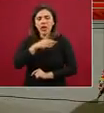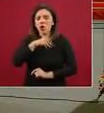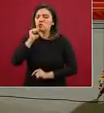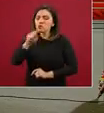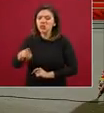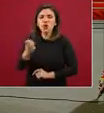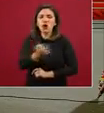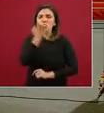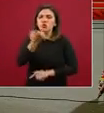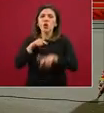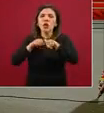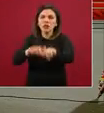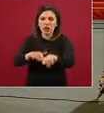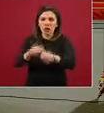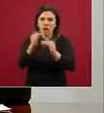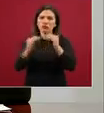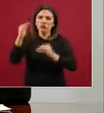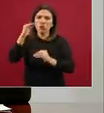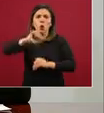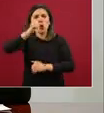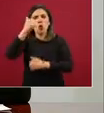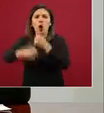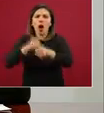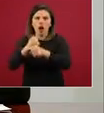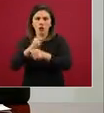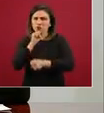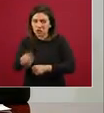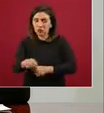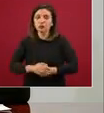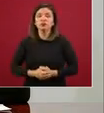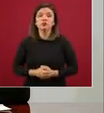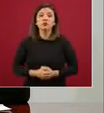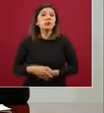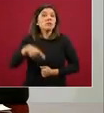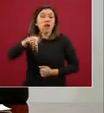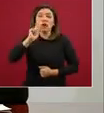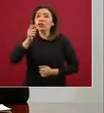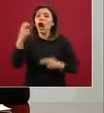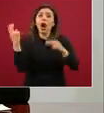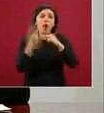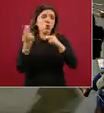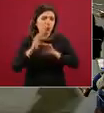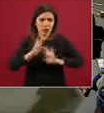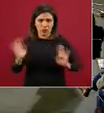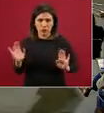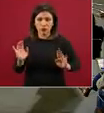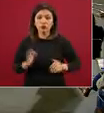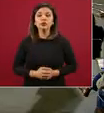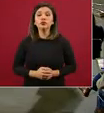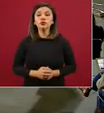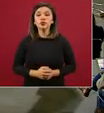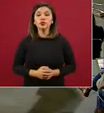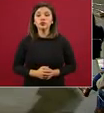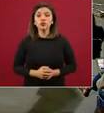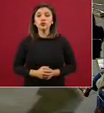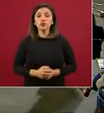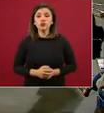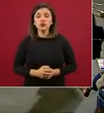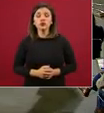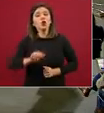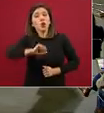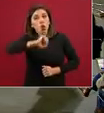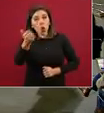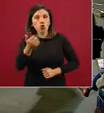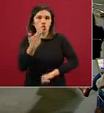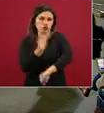a continuar, digamos, en dicha escuela, ¿no? Pero es automática. Ahora bien, hay